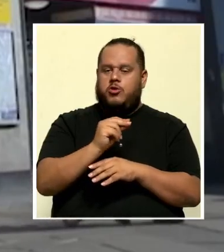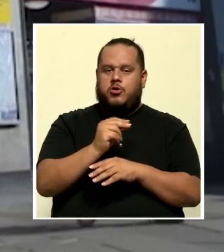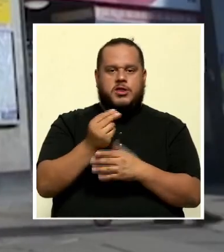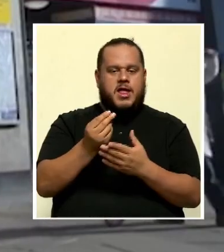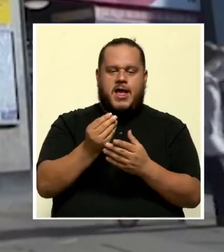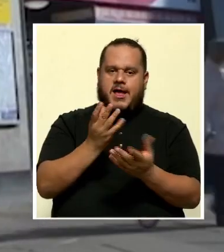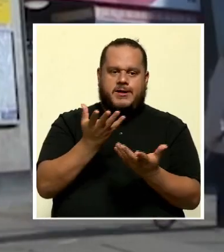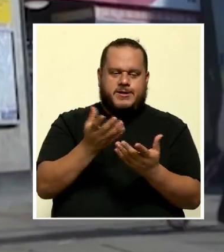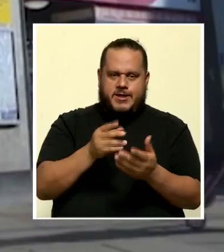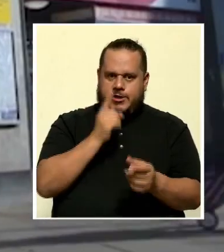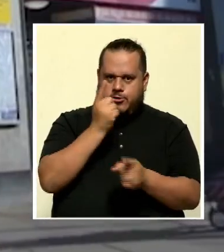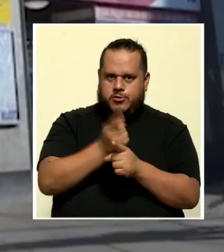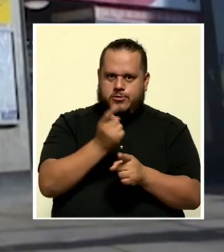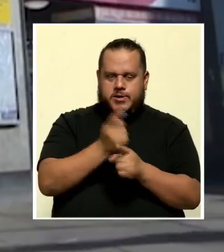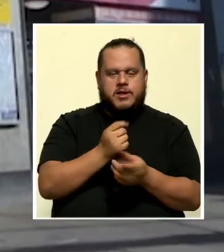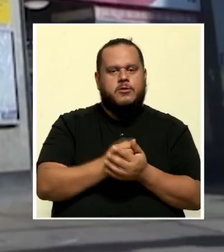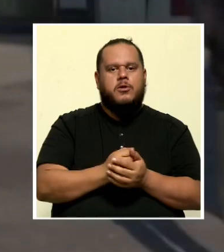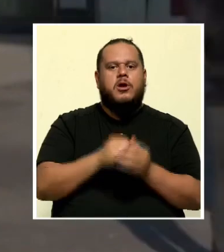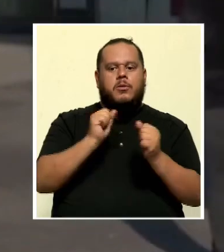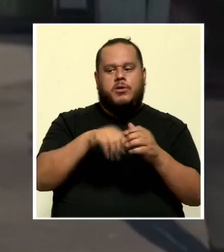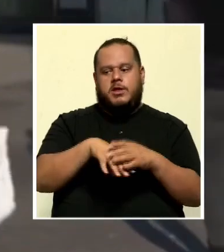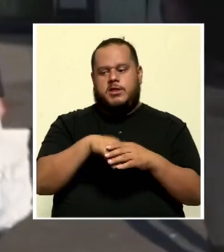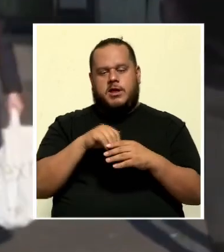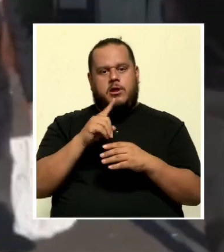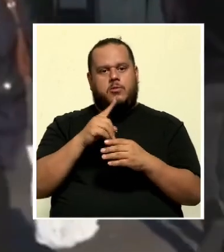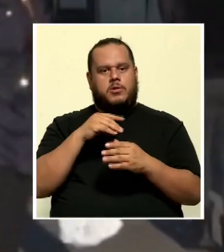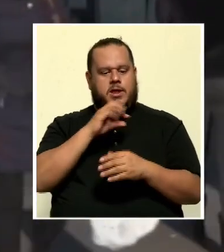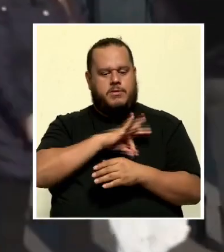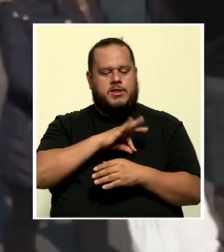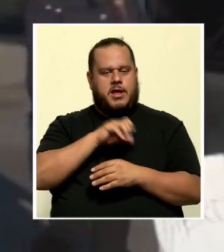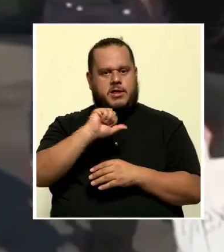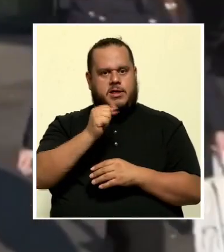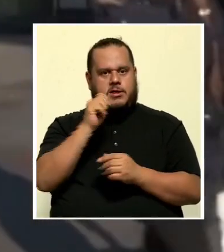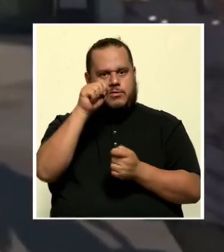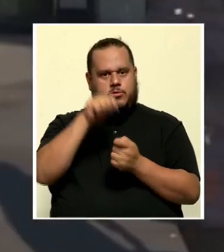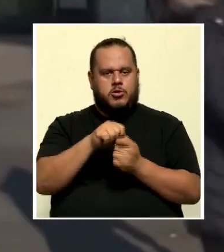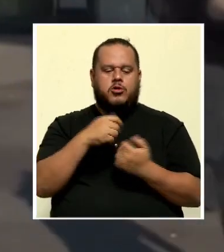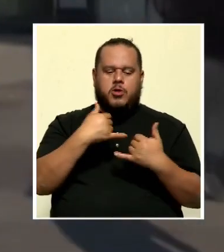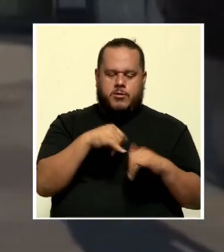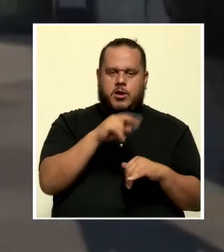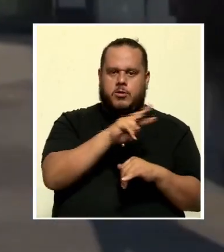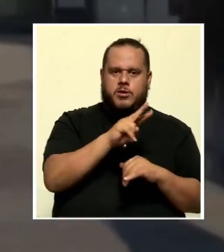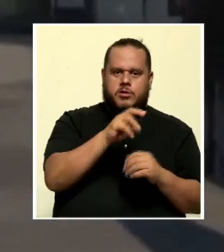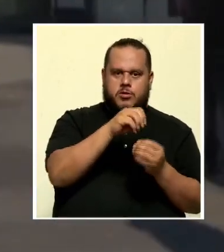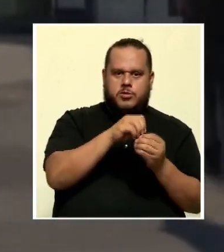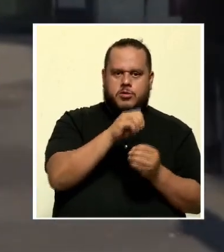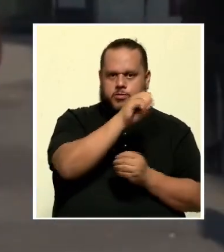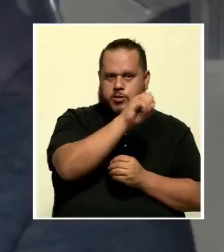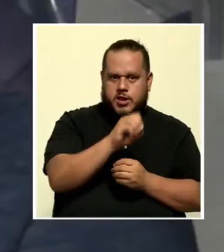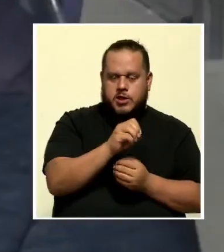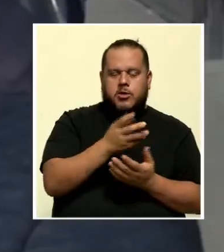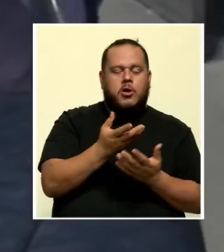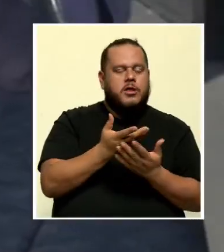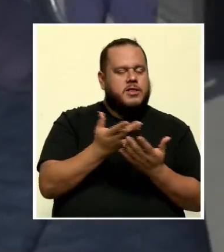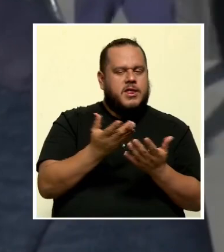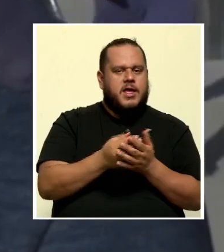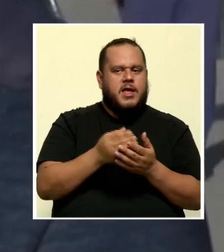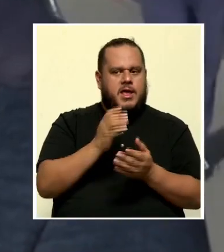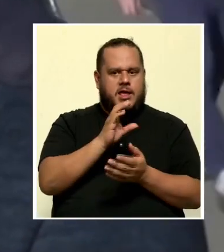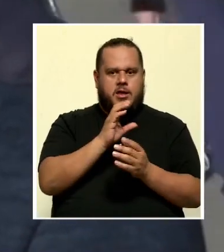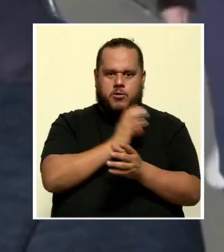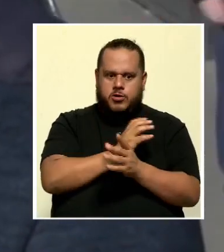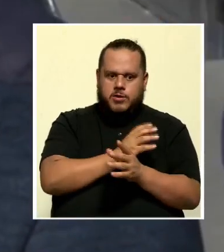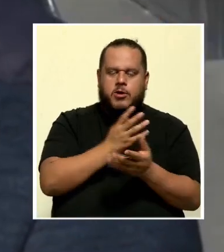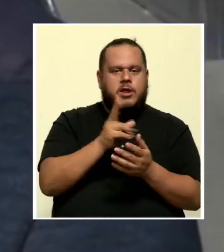A pesar de que los laboristas podrían sacar hasta una ventaja de 10 puntos, aún hay un 22% de conservadores que no considera que tenga que poner fin a su